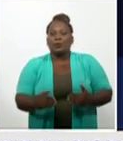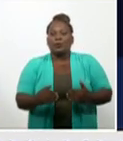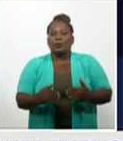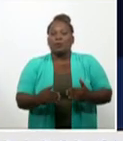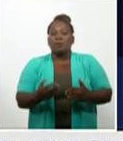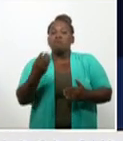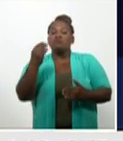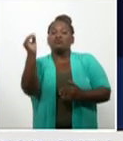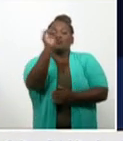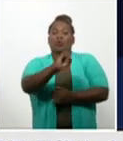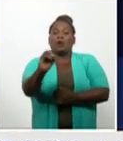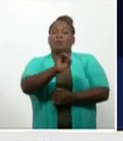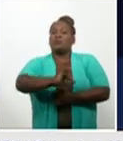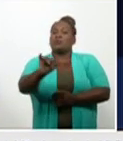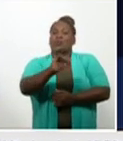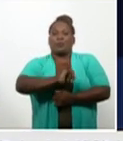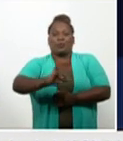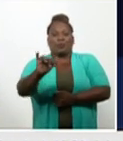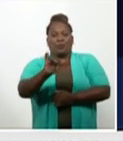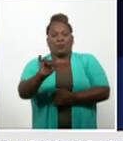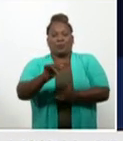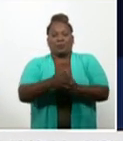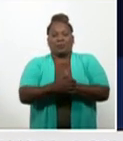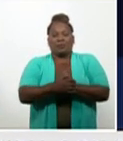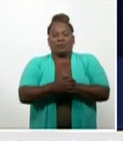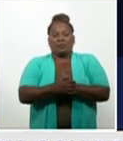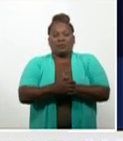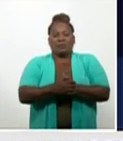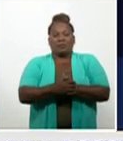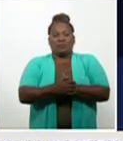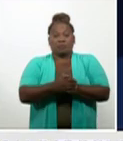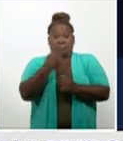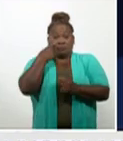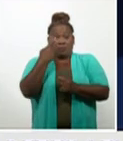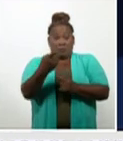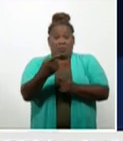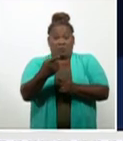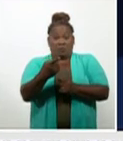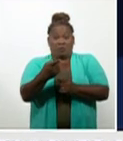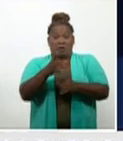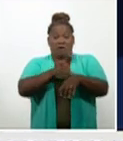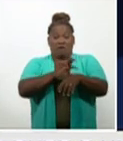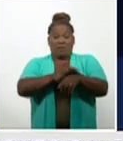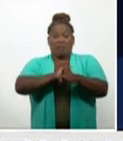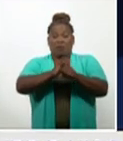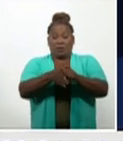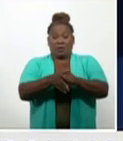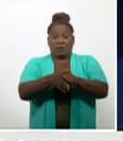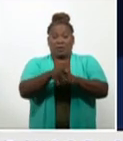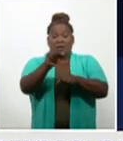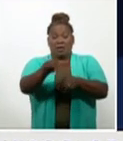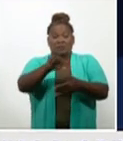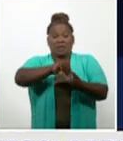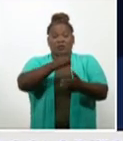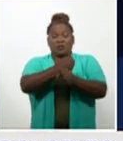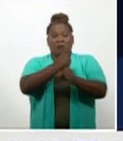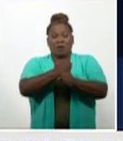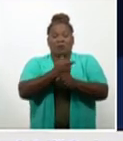no, cuando hemos tenido estos eventos, pues un poco que nos saca el paso,